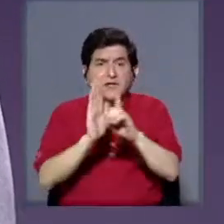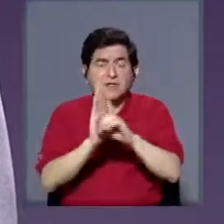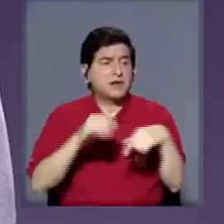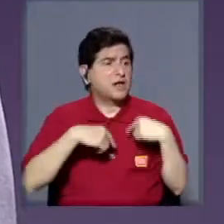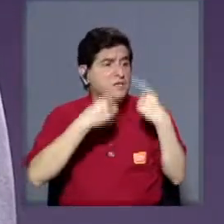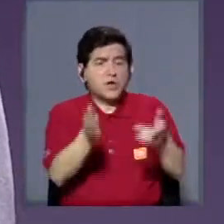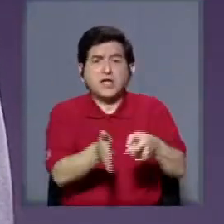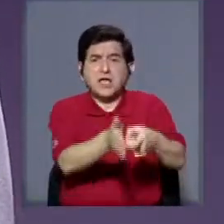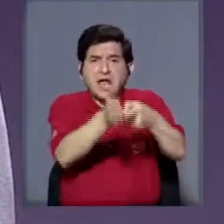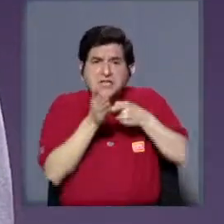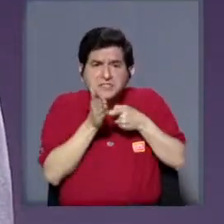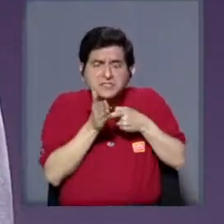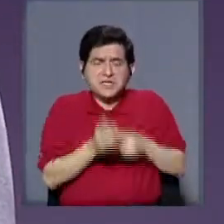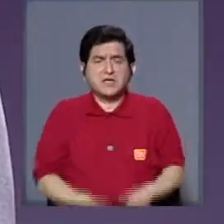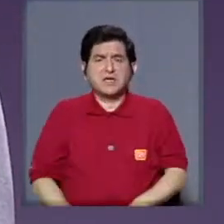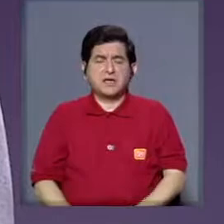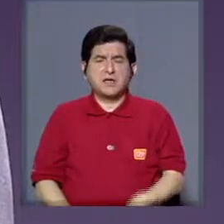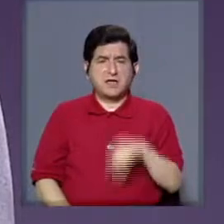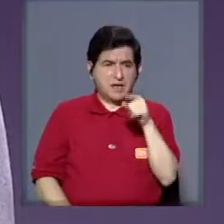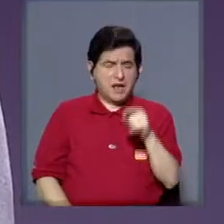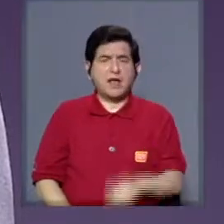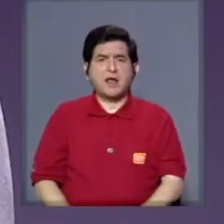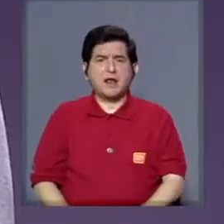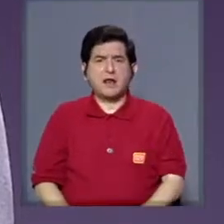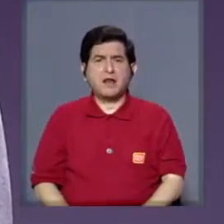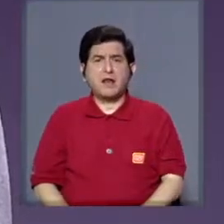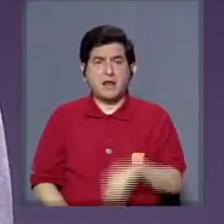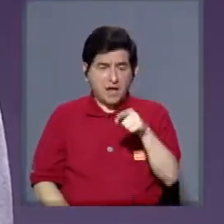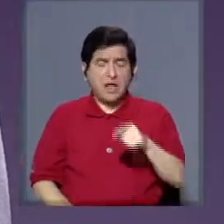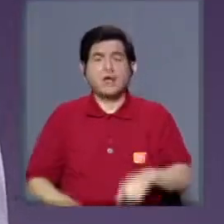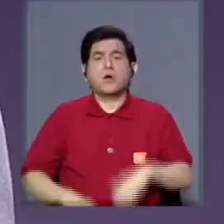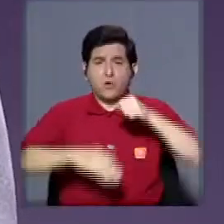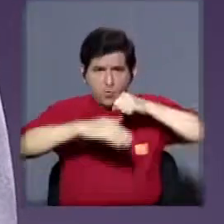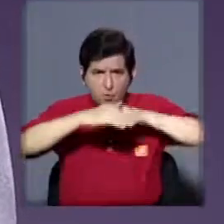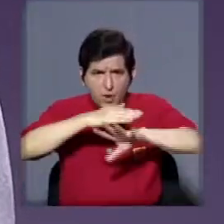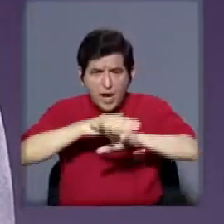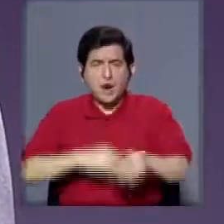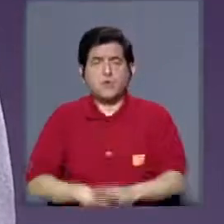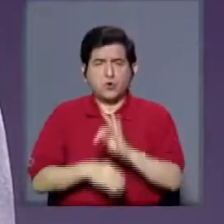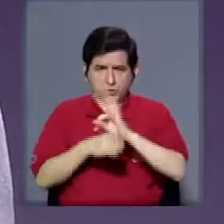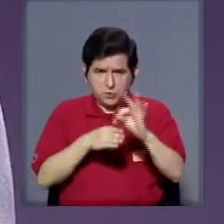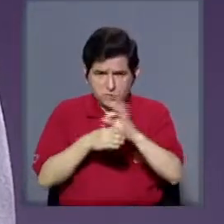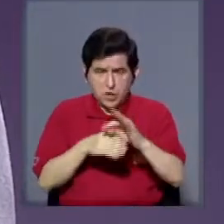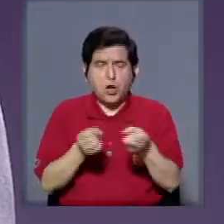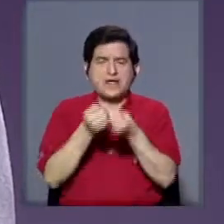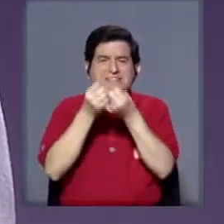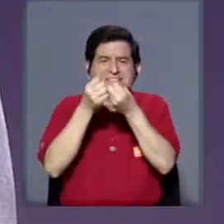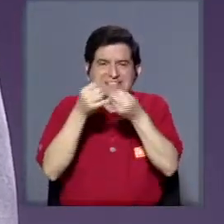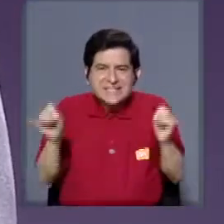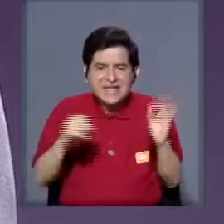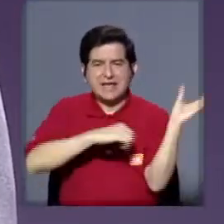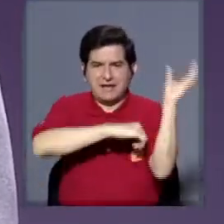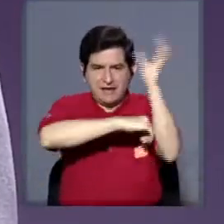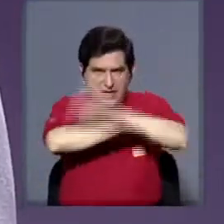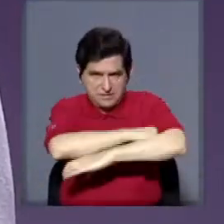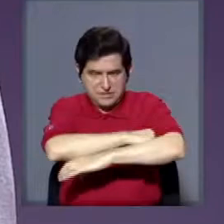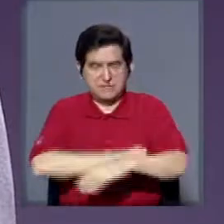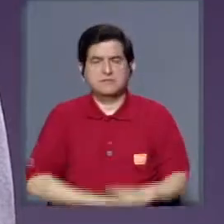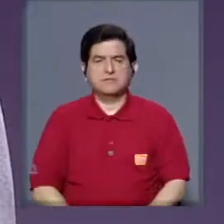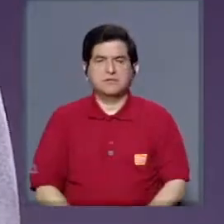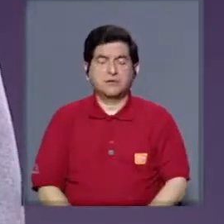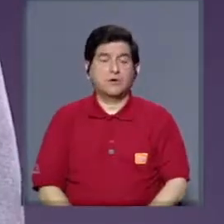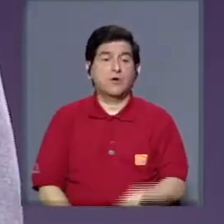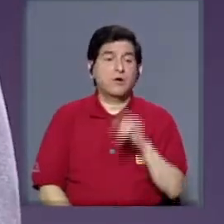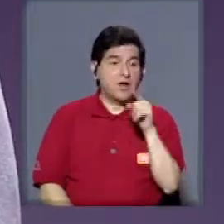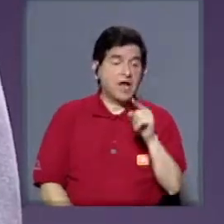ir y exigir un embarazo terapéutico bonito si es perdón si un aborto terapeútico impune